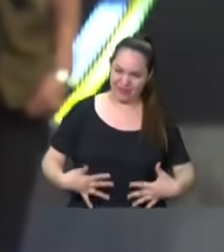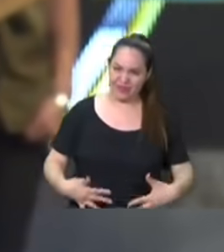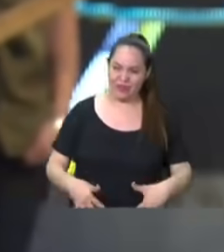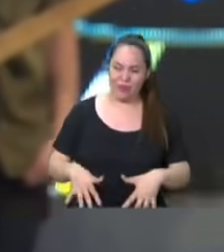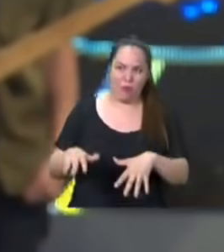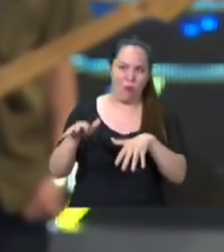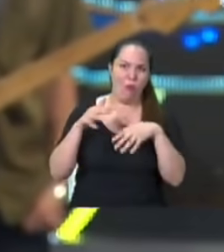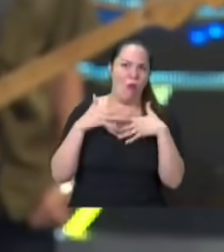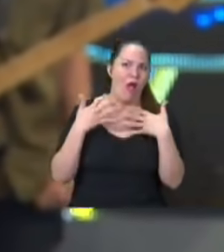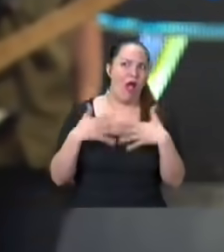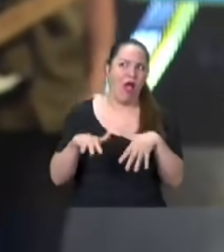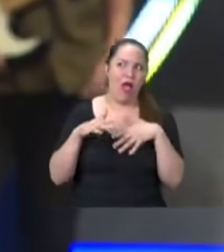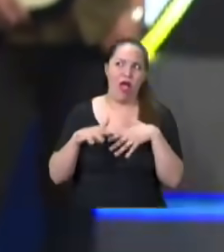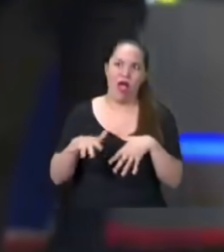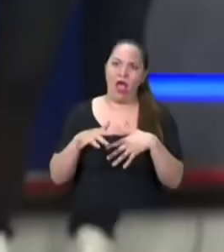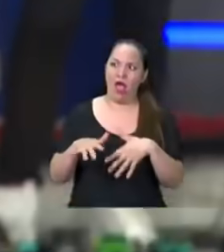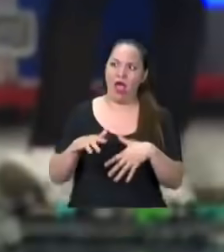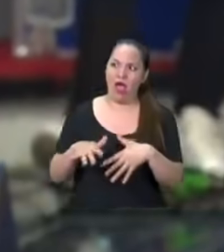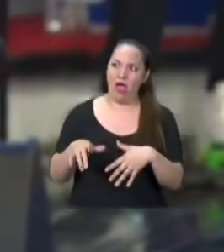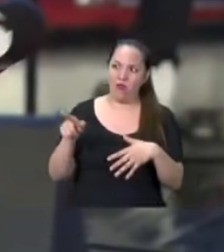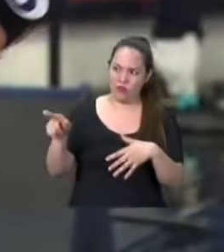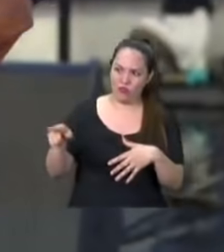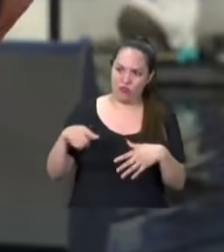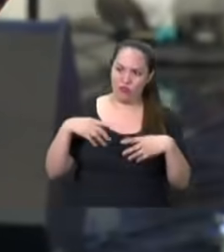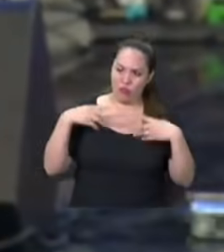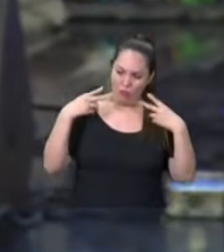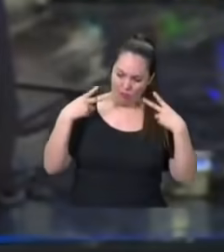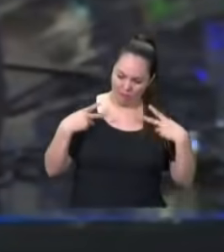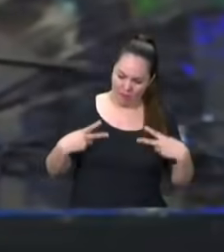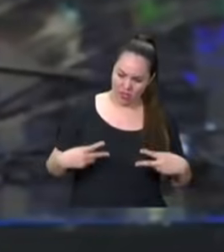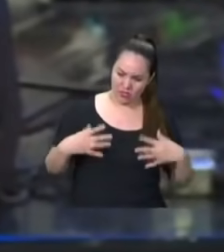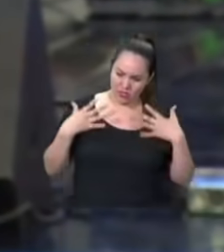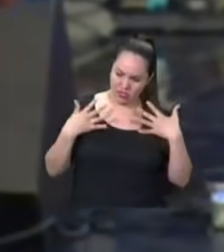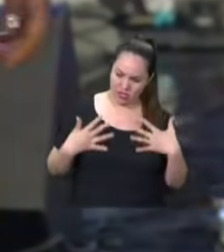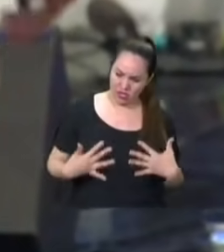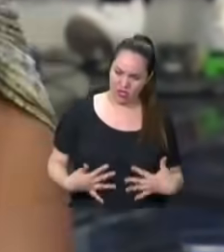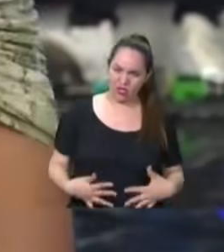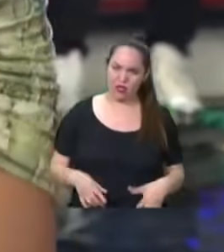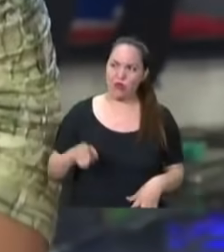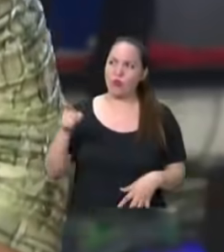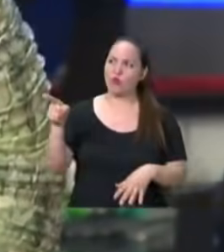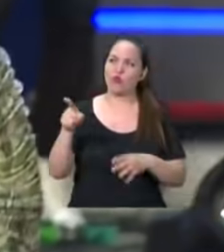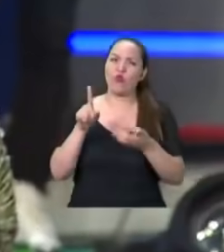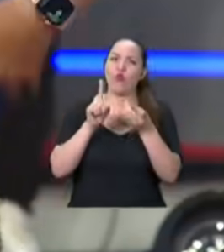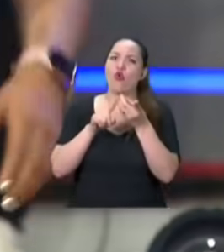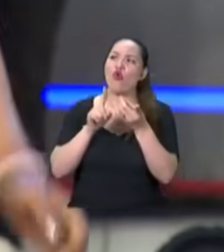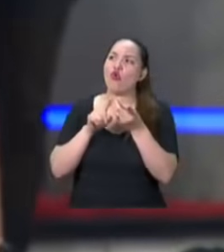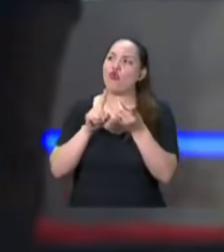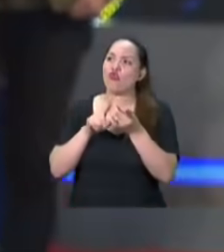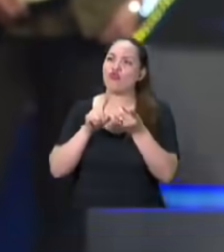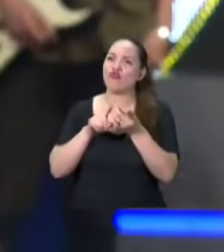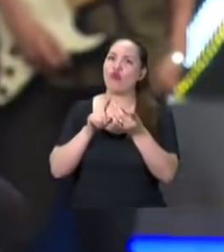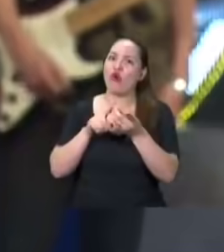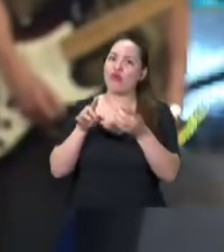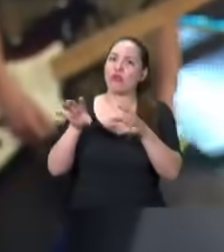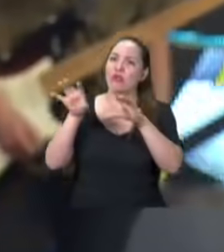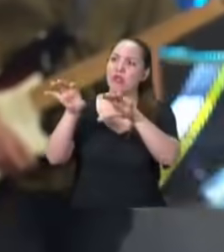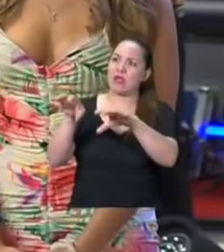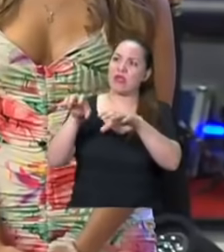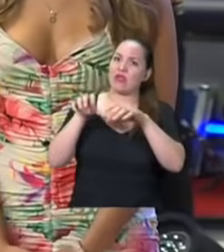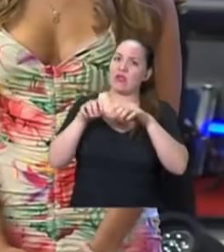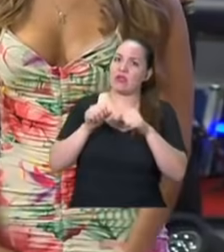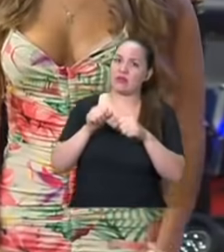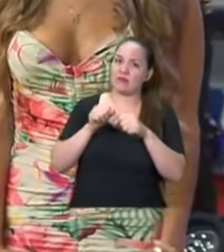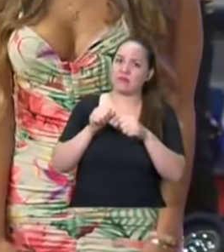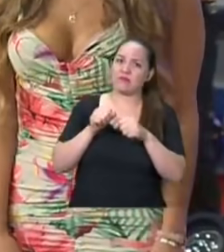impactante. ¡Segura! Ella después les va a decir dónde lo adquirió. Saludos a Manolo. El primer